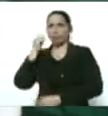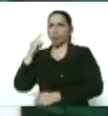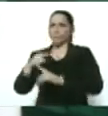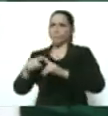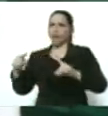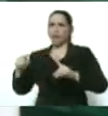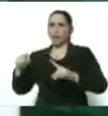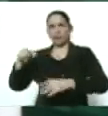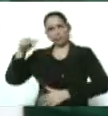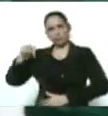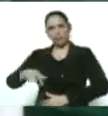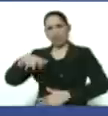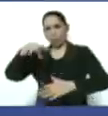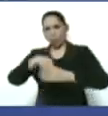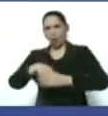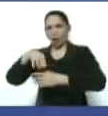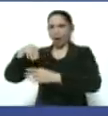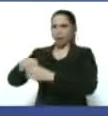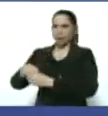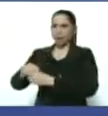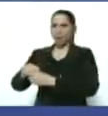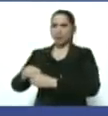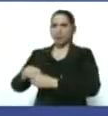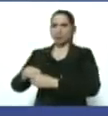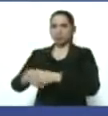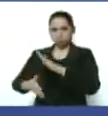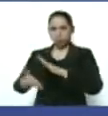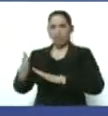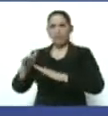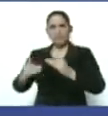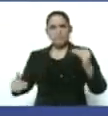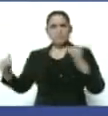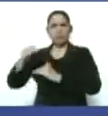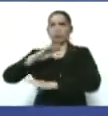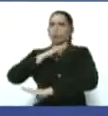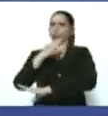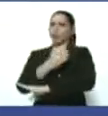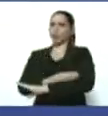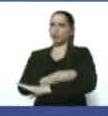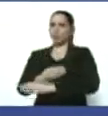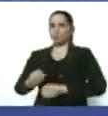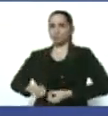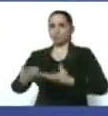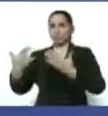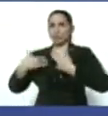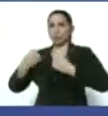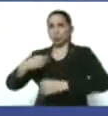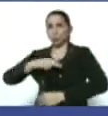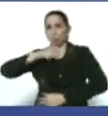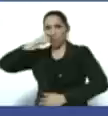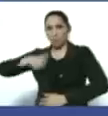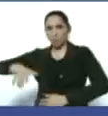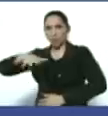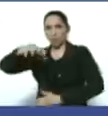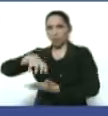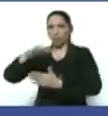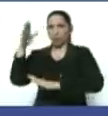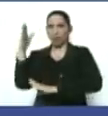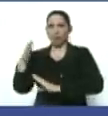en esta cuarentena admirable salir fortalecidos y darle salud a nuestro pueblo del estado